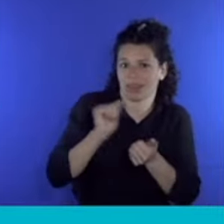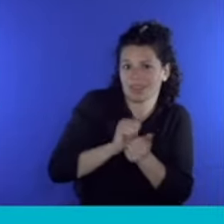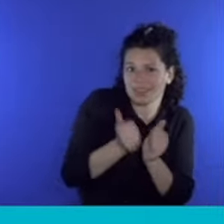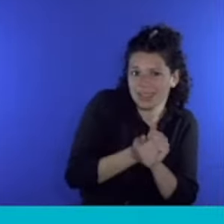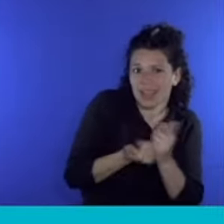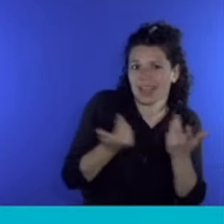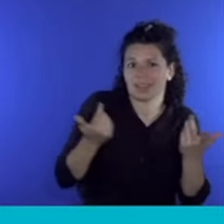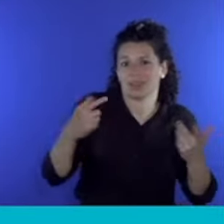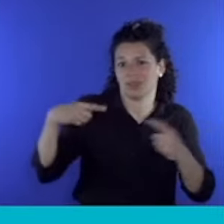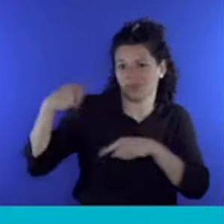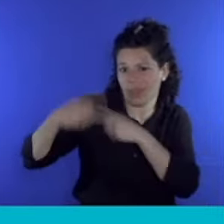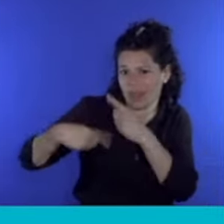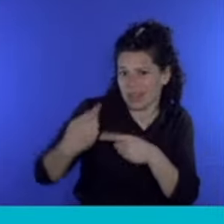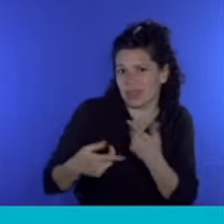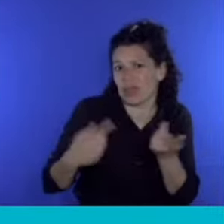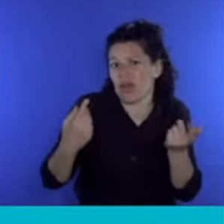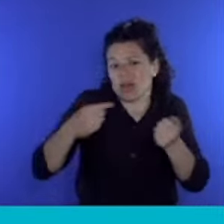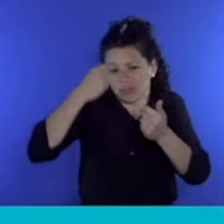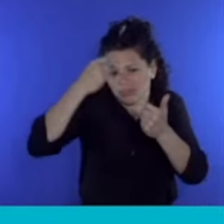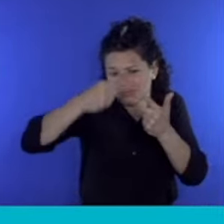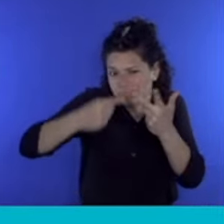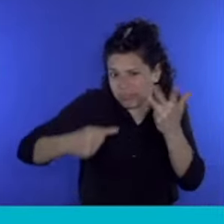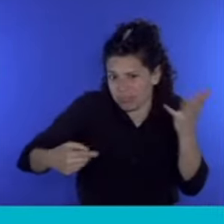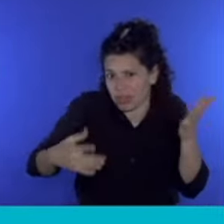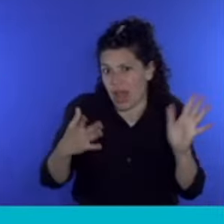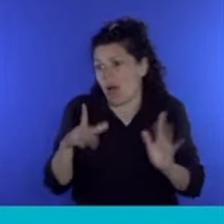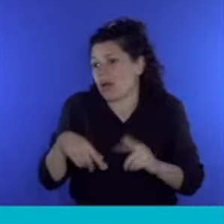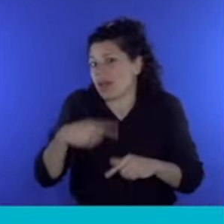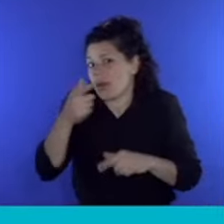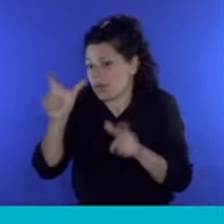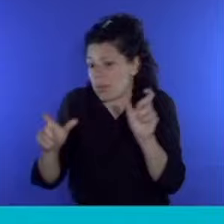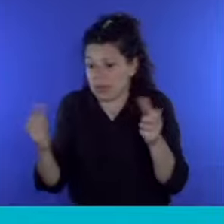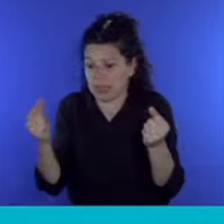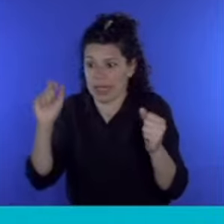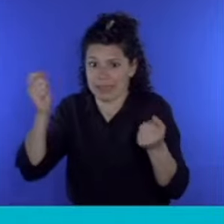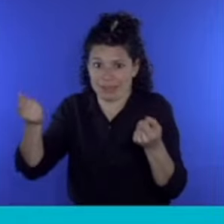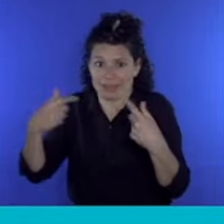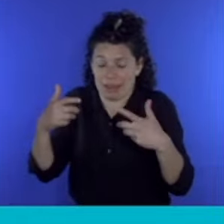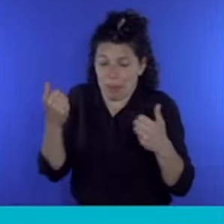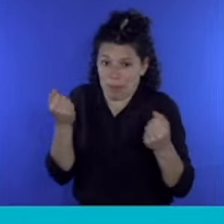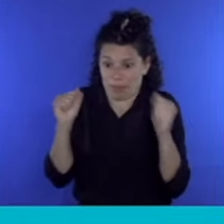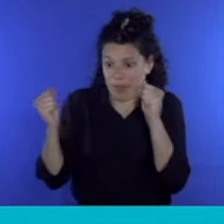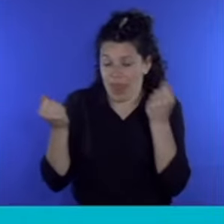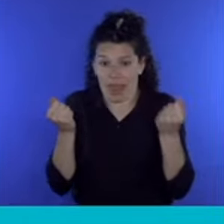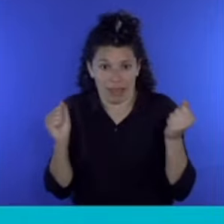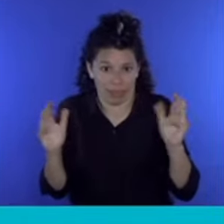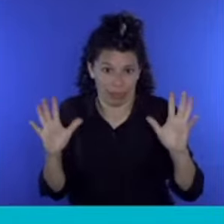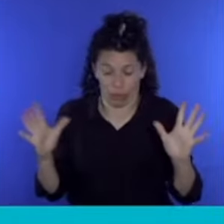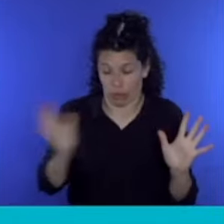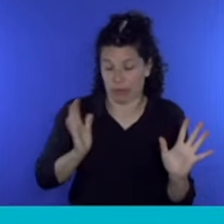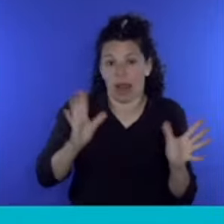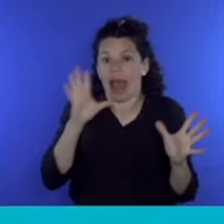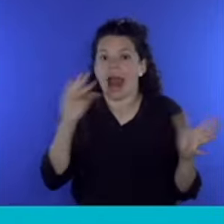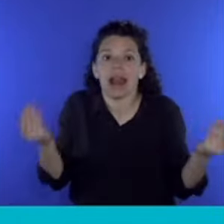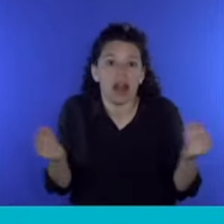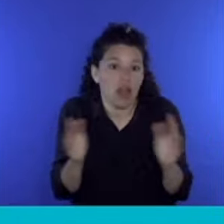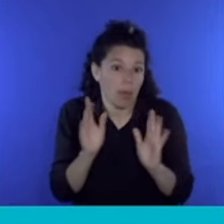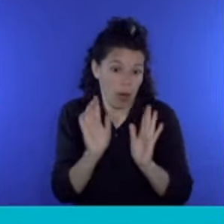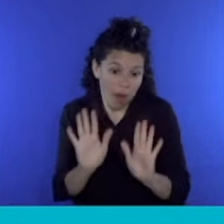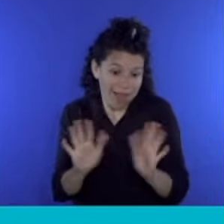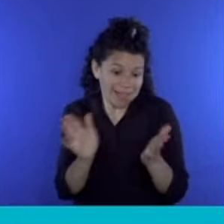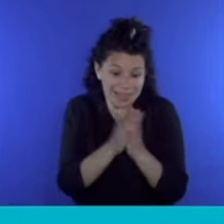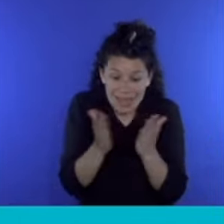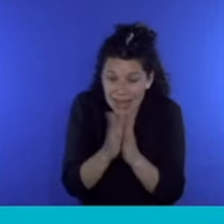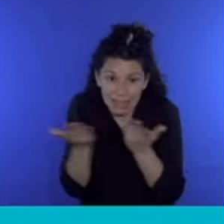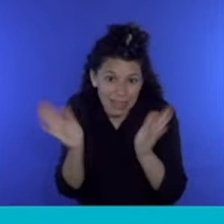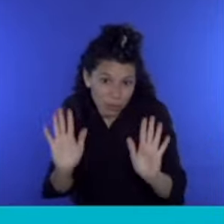alguno se tiemble o se ponga muy nervioso, como en general la literatura hace. Digamos, si ahí agarren al canon de la